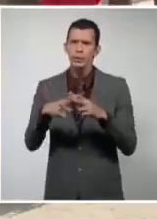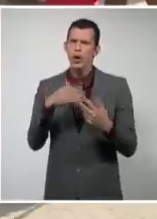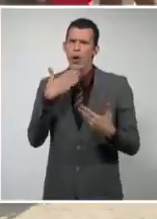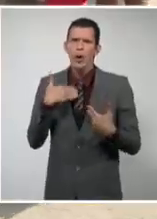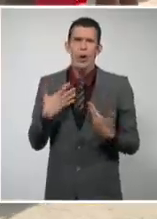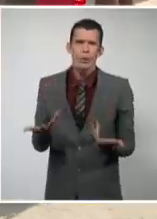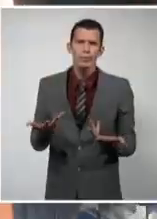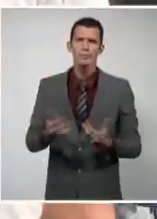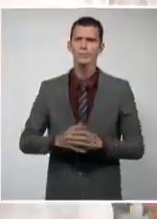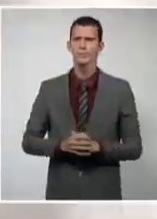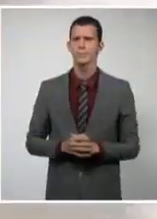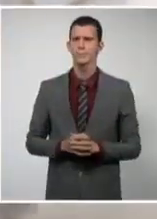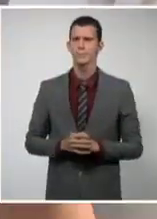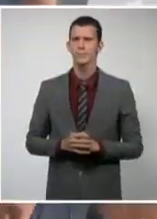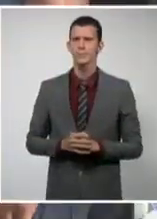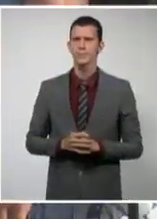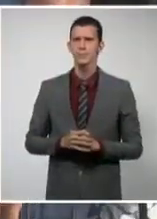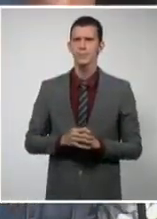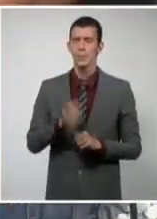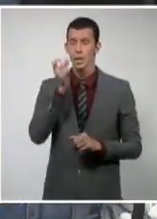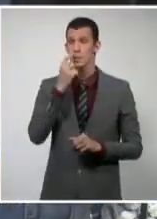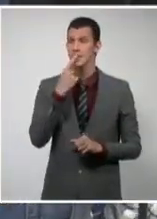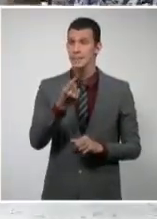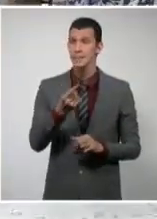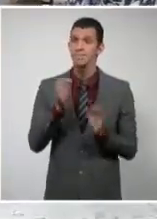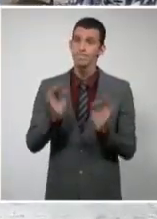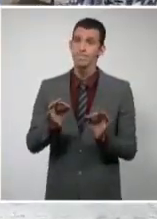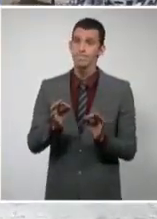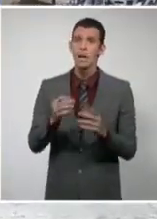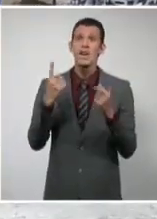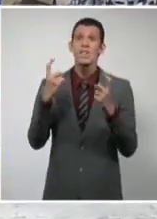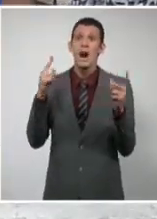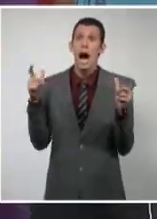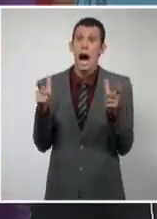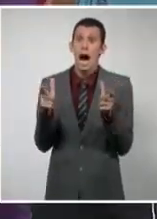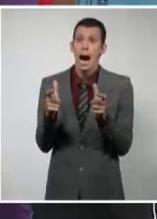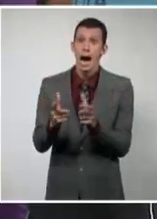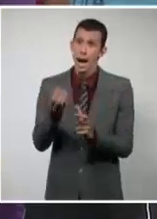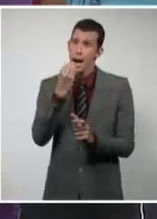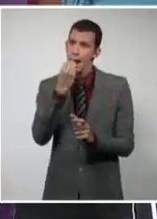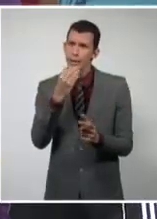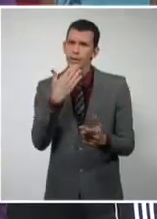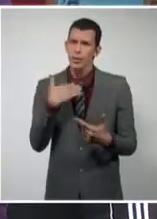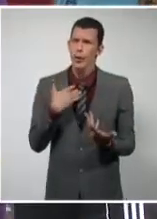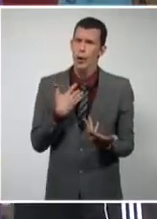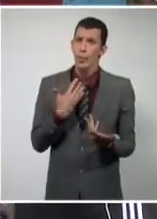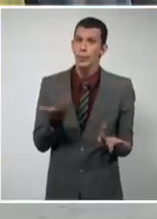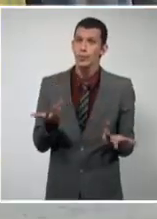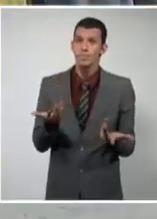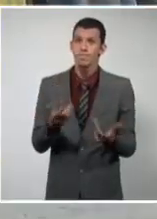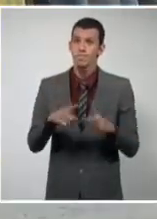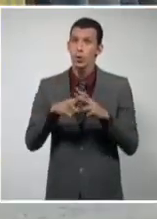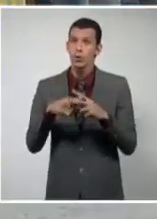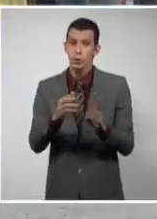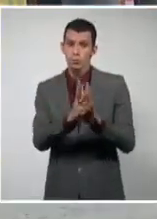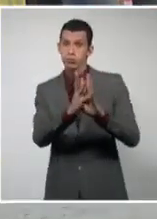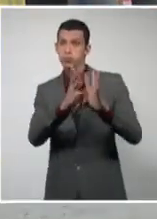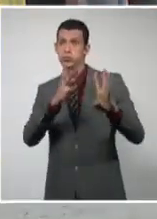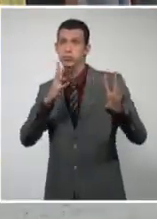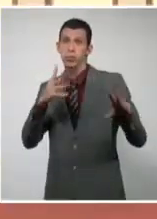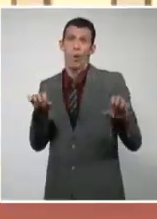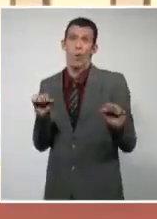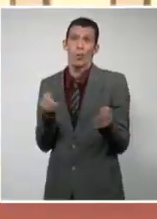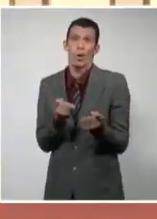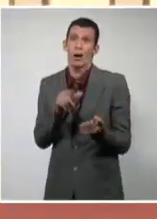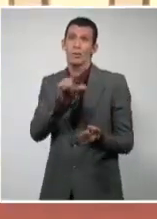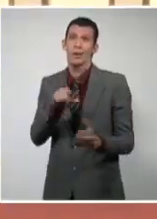Aguas, tan socorridas por la necesidad y la falta de abastecimiento suficientes, son por estos días el ojo del huracán de la falta de distanciamiento físico en Cuba.